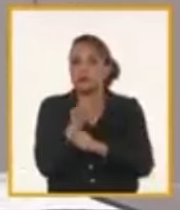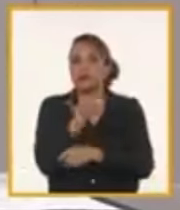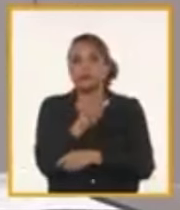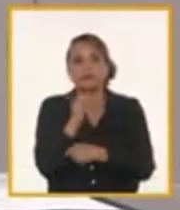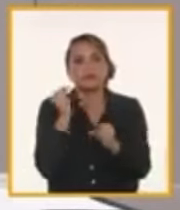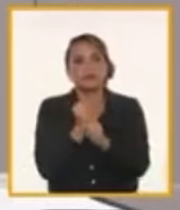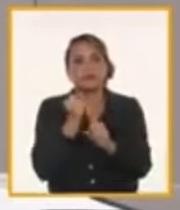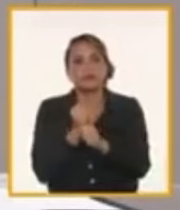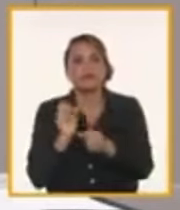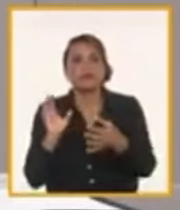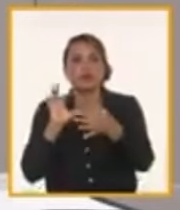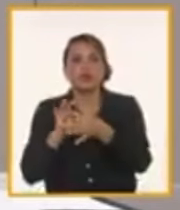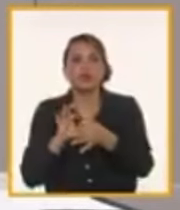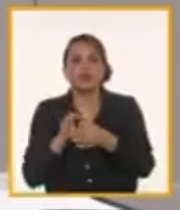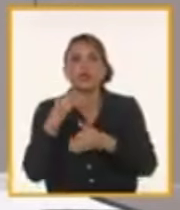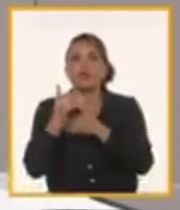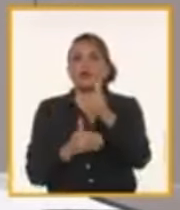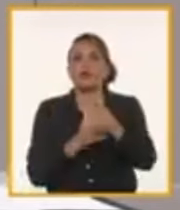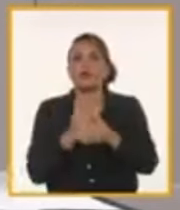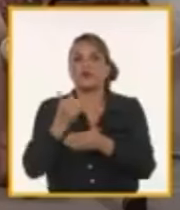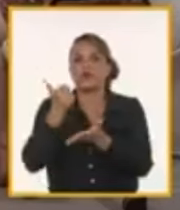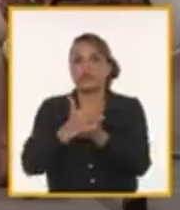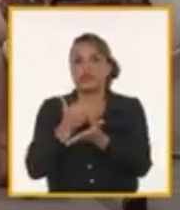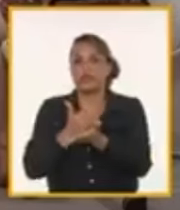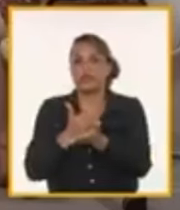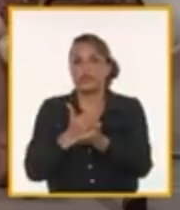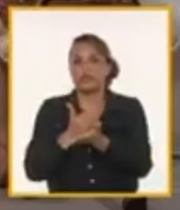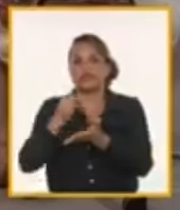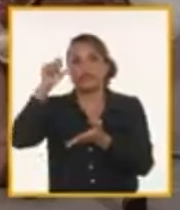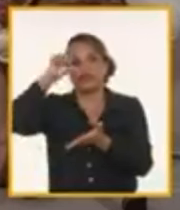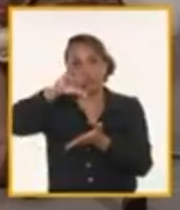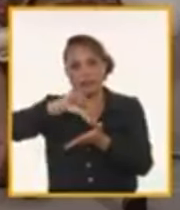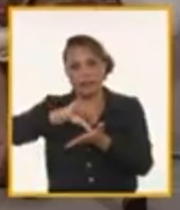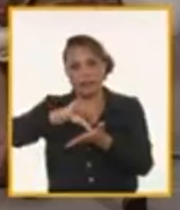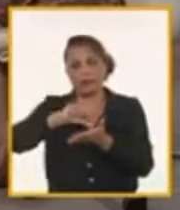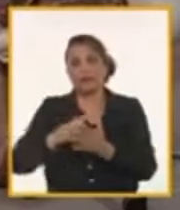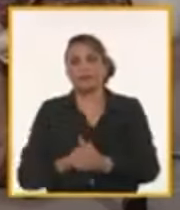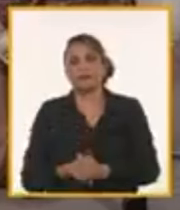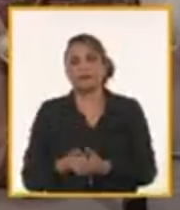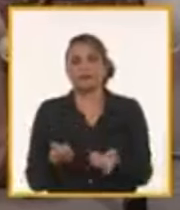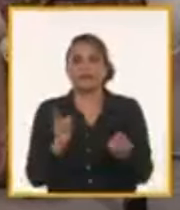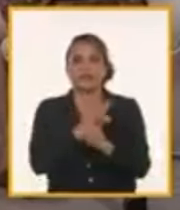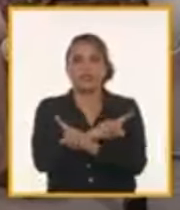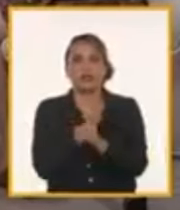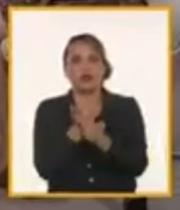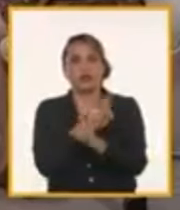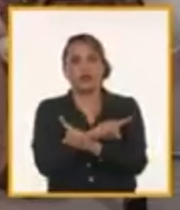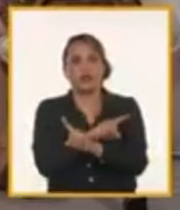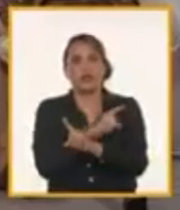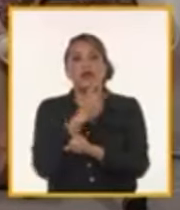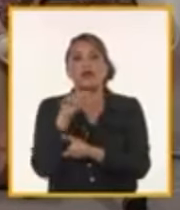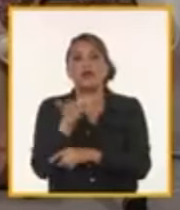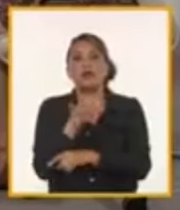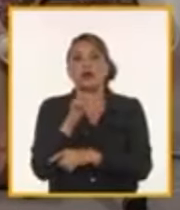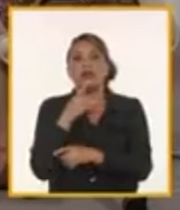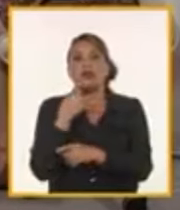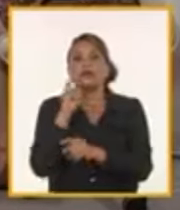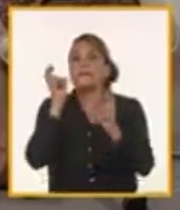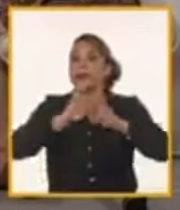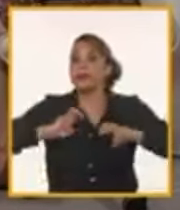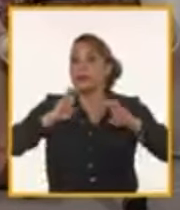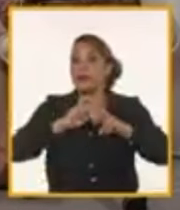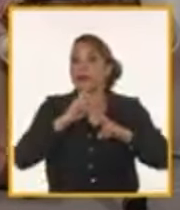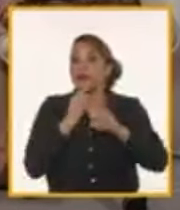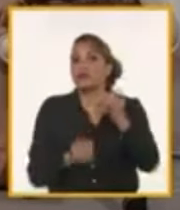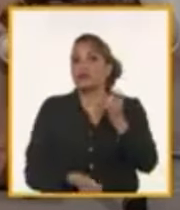que coordina los procesos de la sede central y viceversa o sea nosotros tenemos incluso las líneas de investigación que hemos organizado a